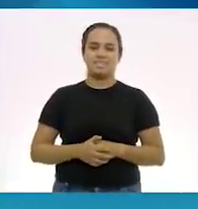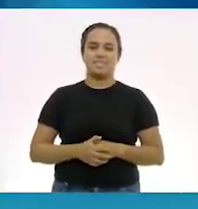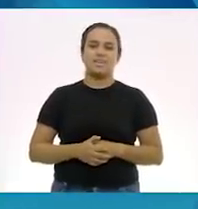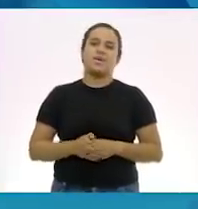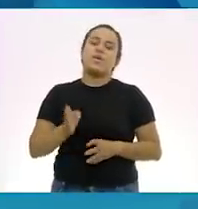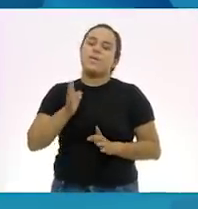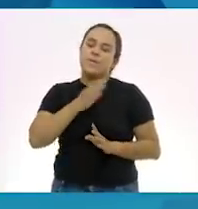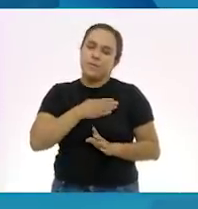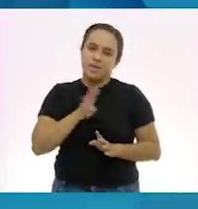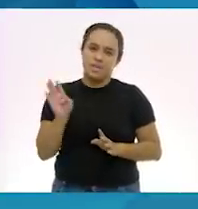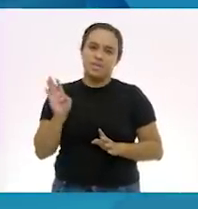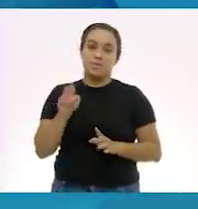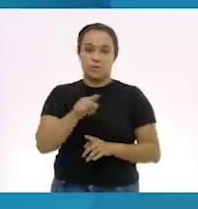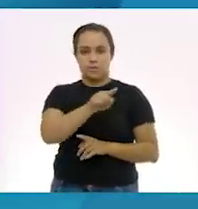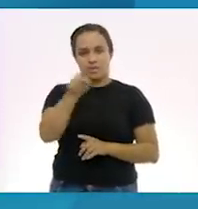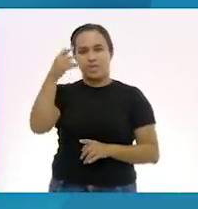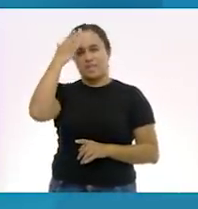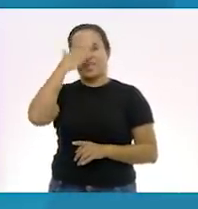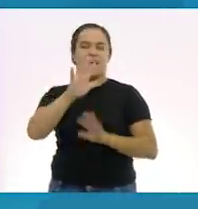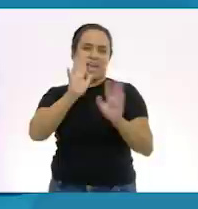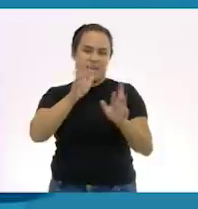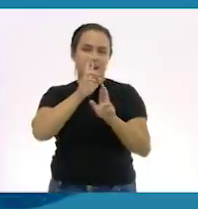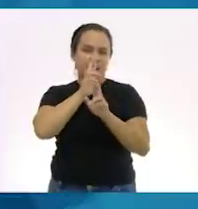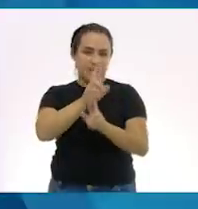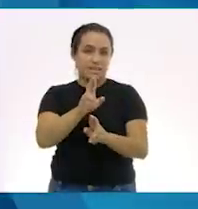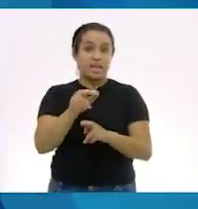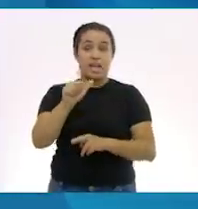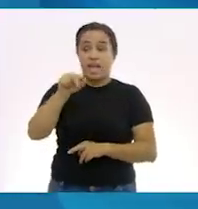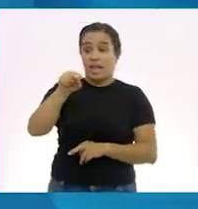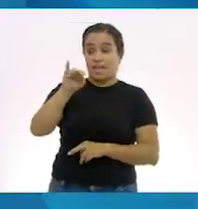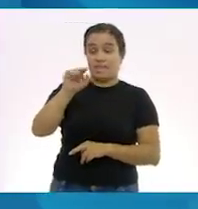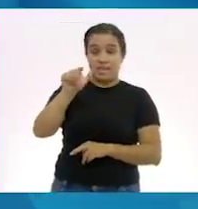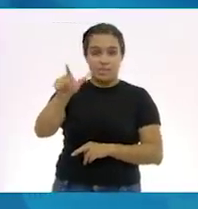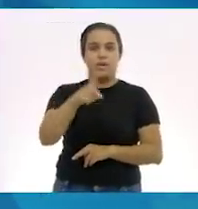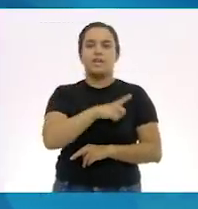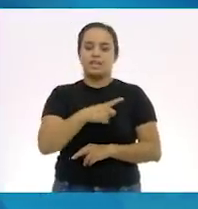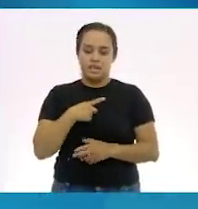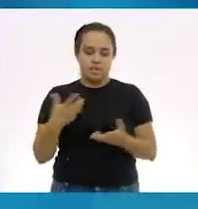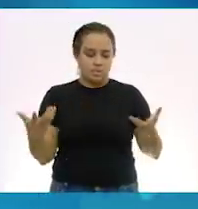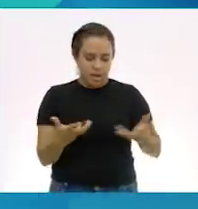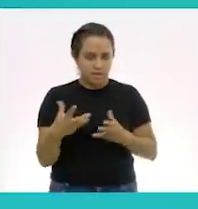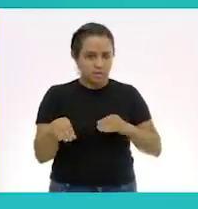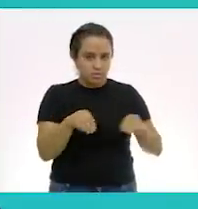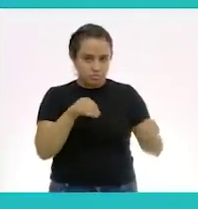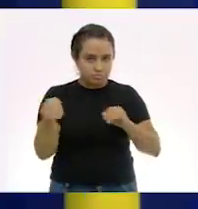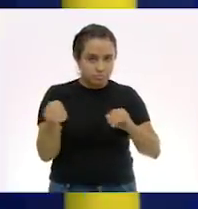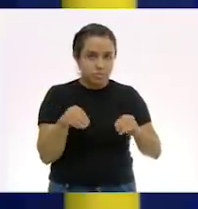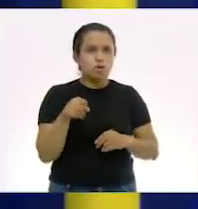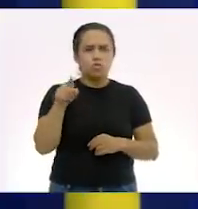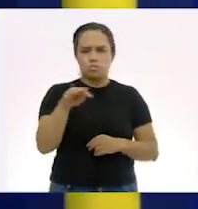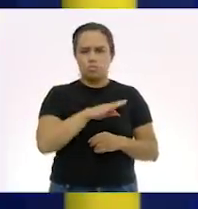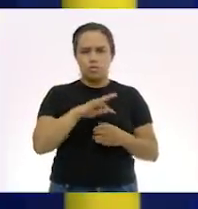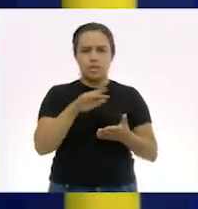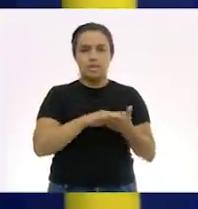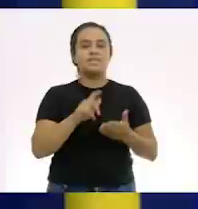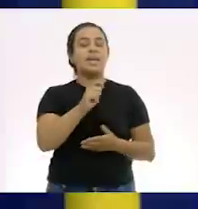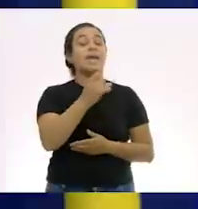va a escoger la adivinanza que guste, la va a leer y la va a realizar. Así que nos